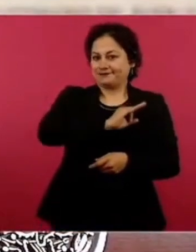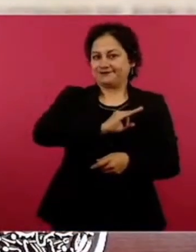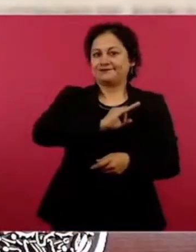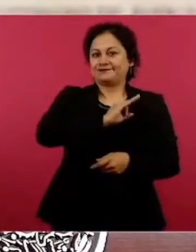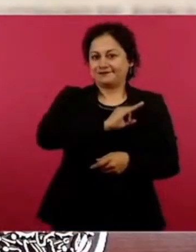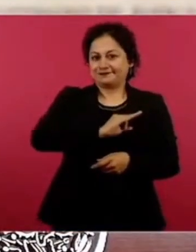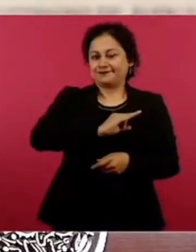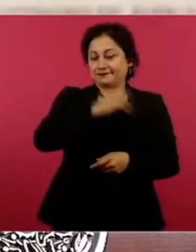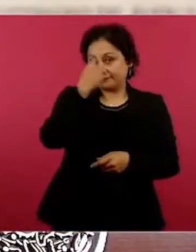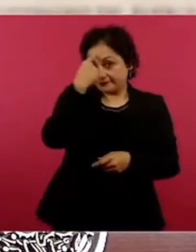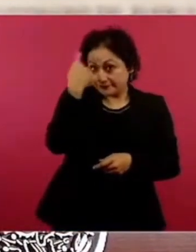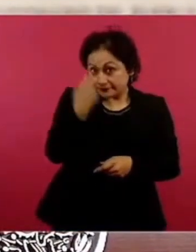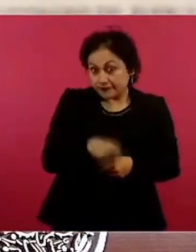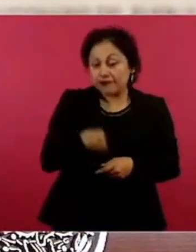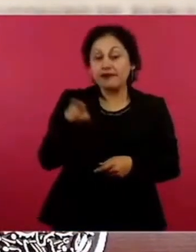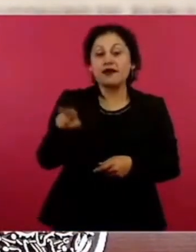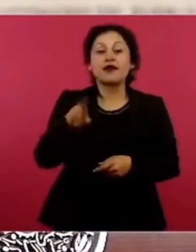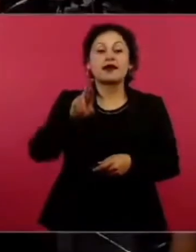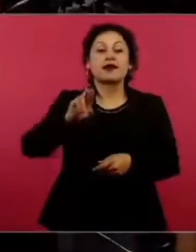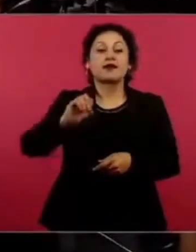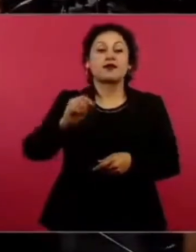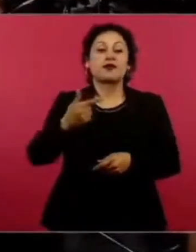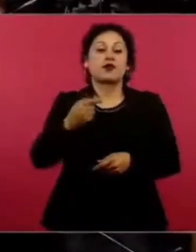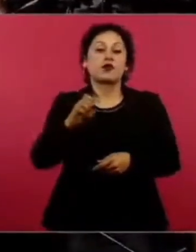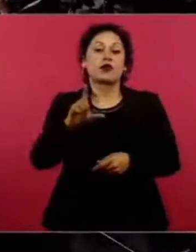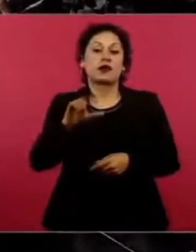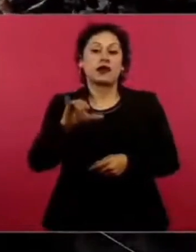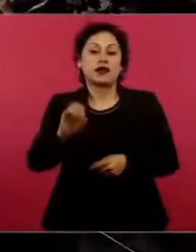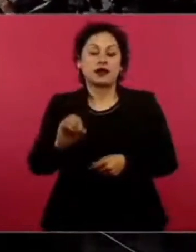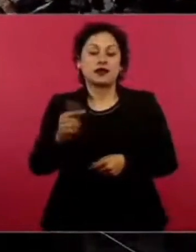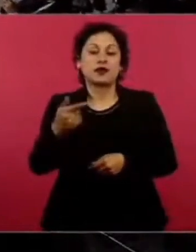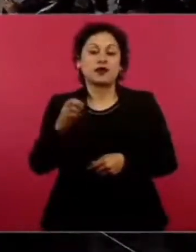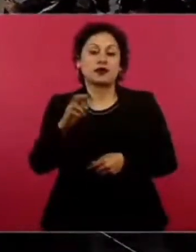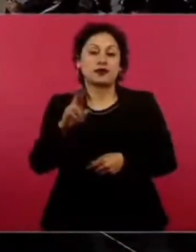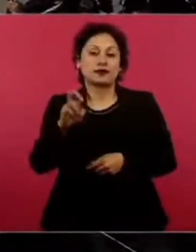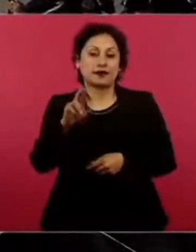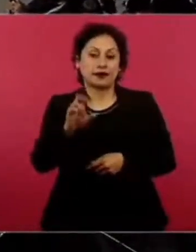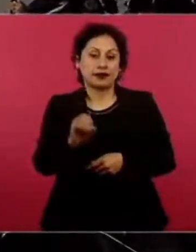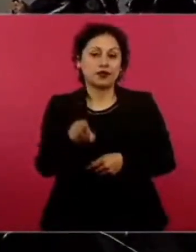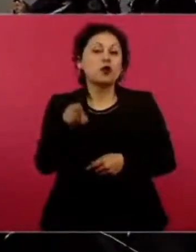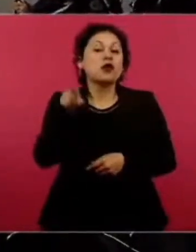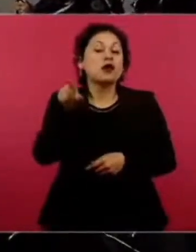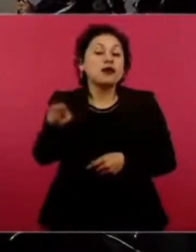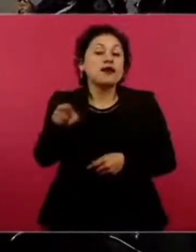a Rogelio Guerrero, joven de 17 años,